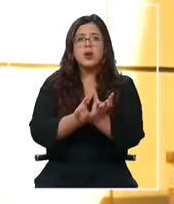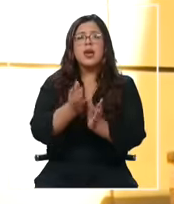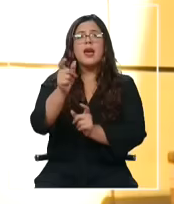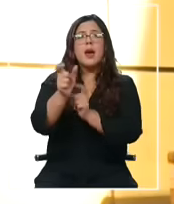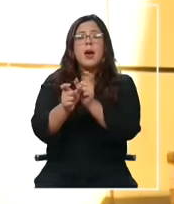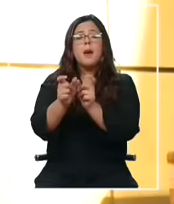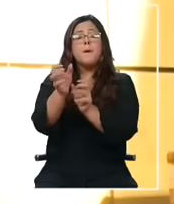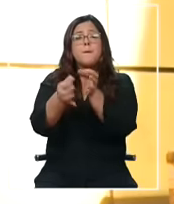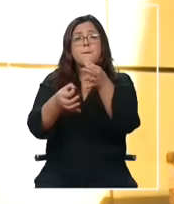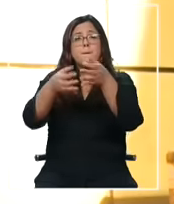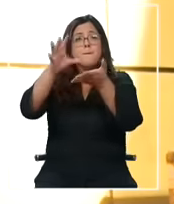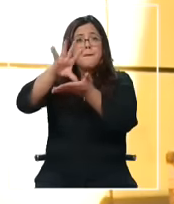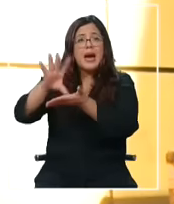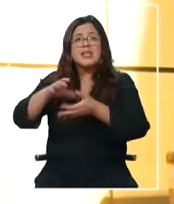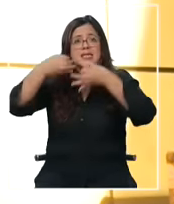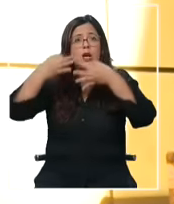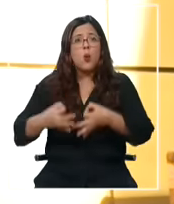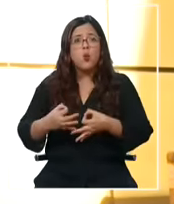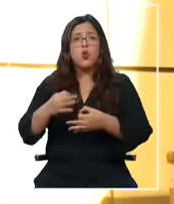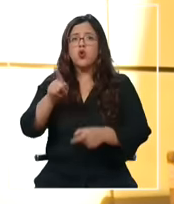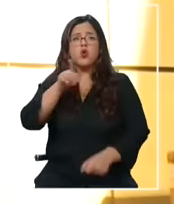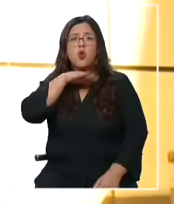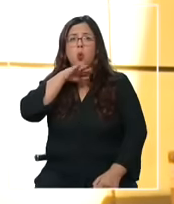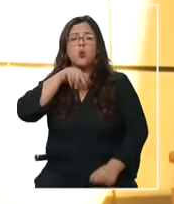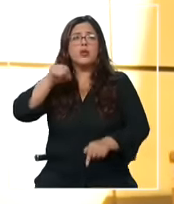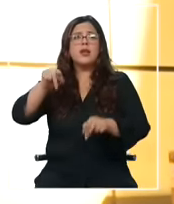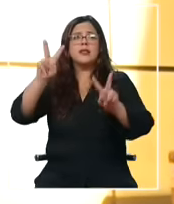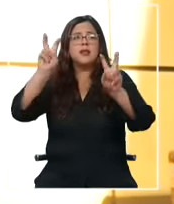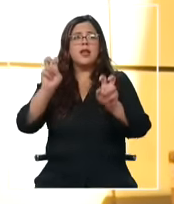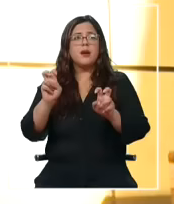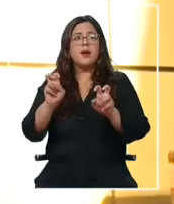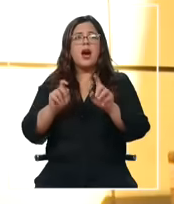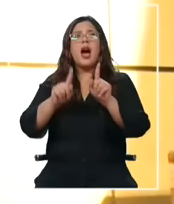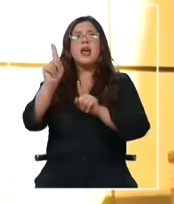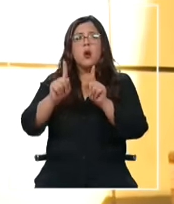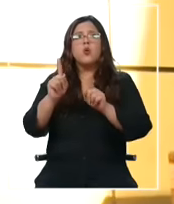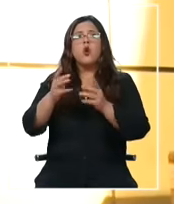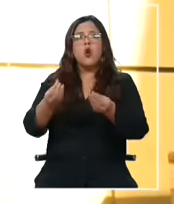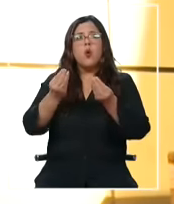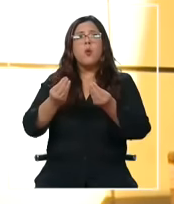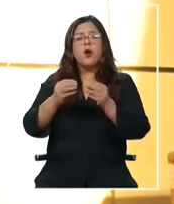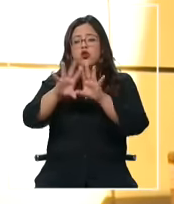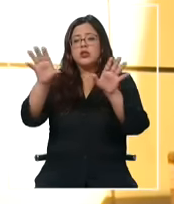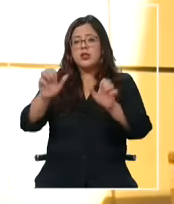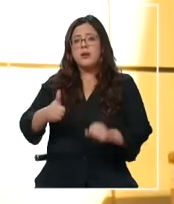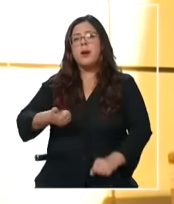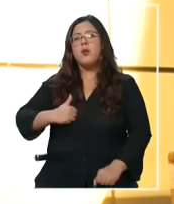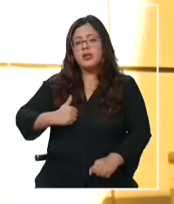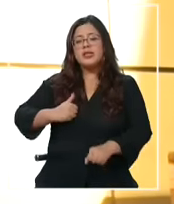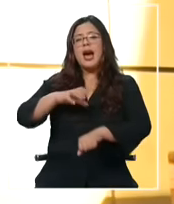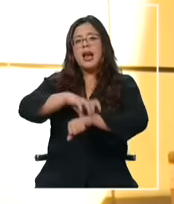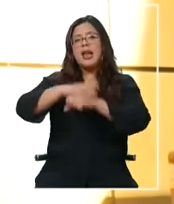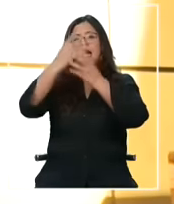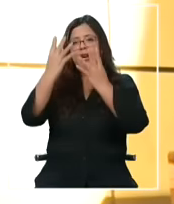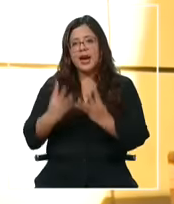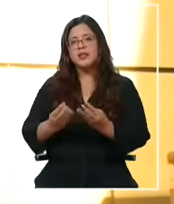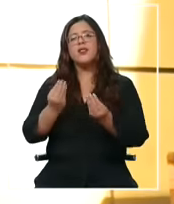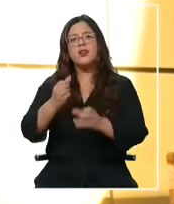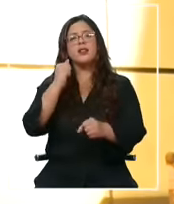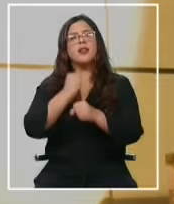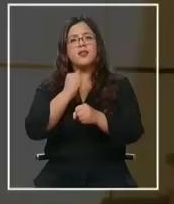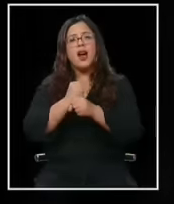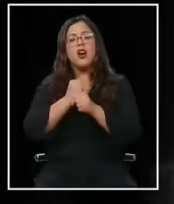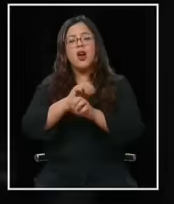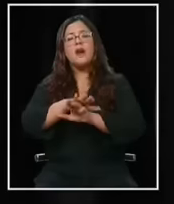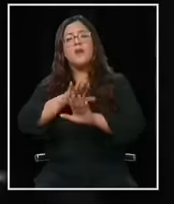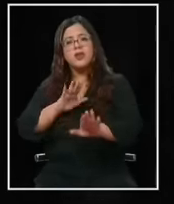más seguros no son países que ocupan la pena de muerte. Son países que tienen buenos sistemas policiales, que tienen buenas cárceles, que hacen un buen trabajo de